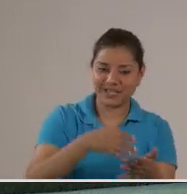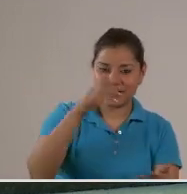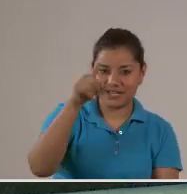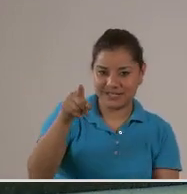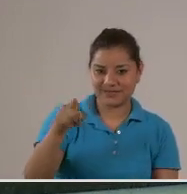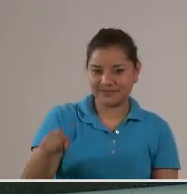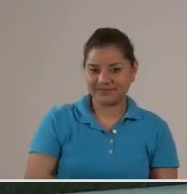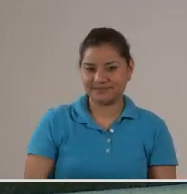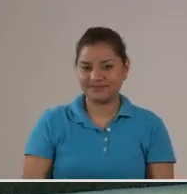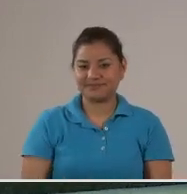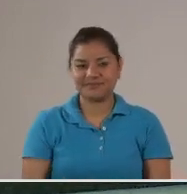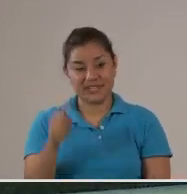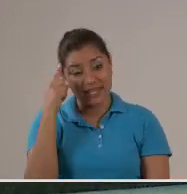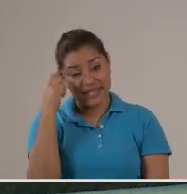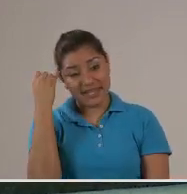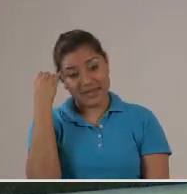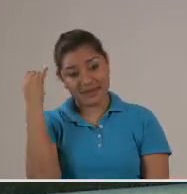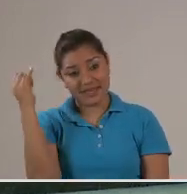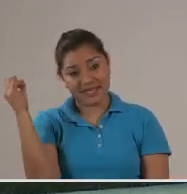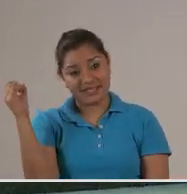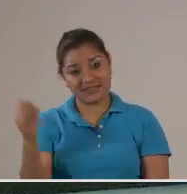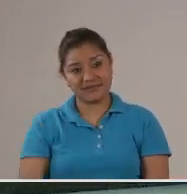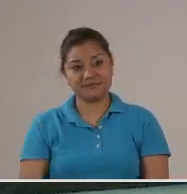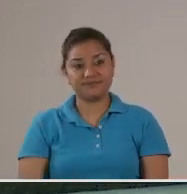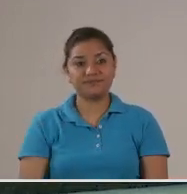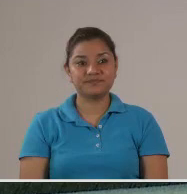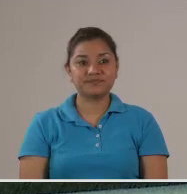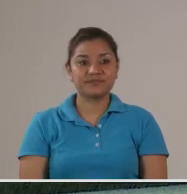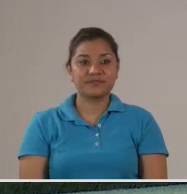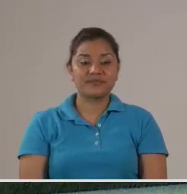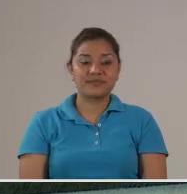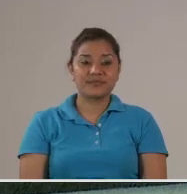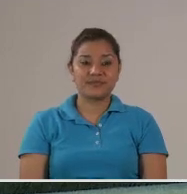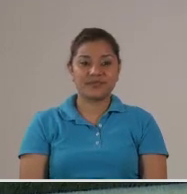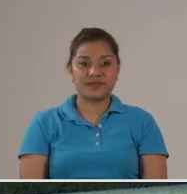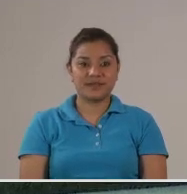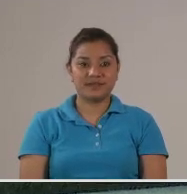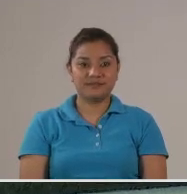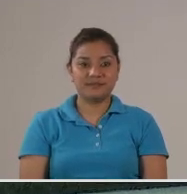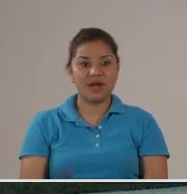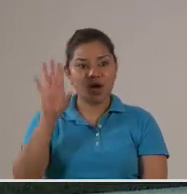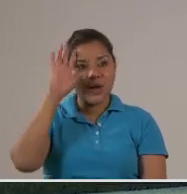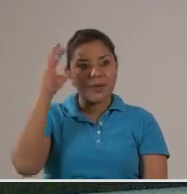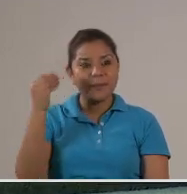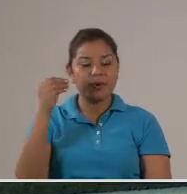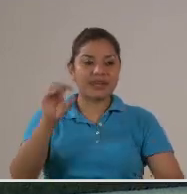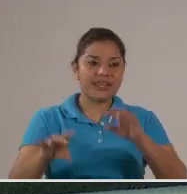andaremos cómo andaremos si ni siquiera algunos aceptan los cinco